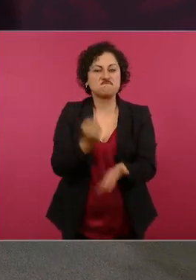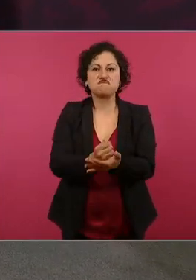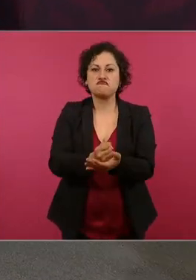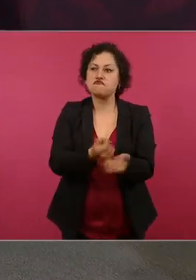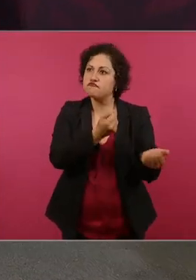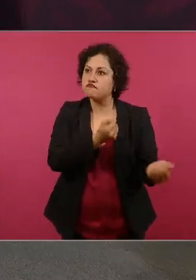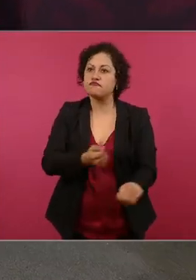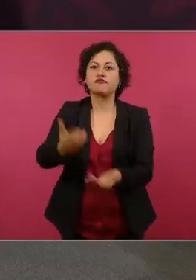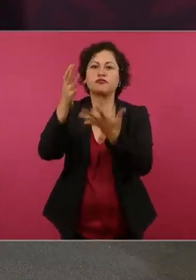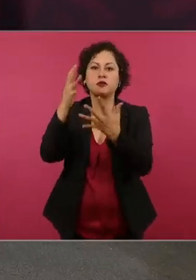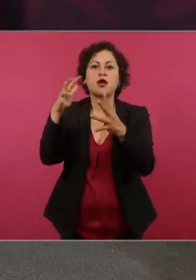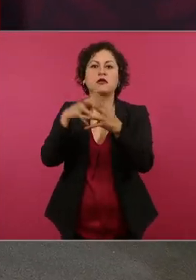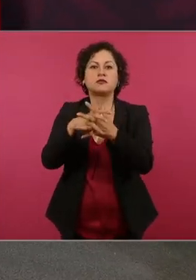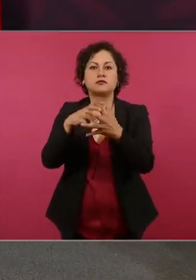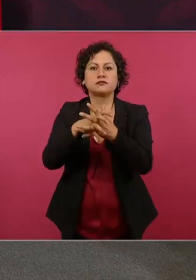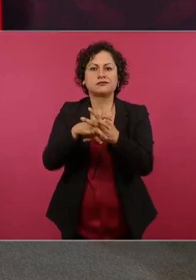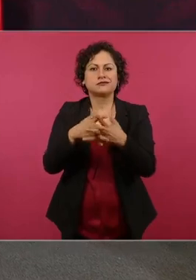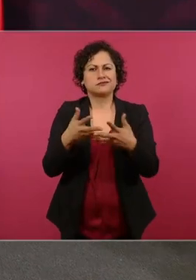destinan recursos